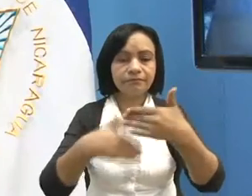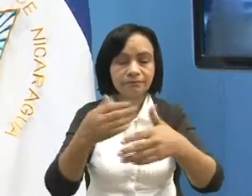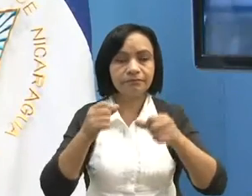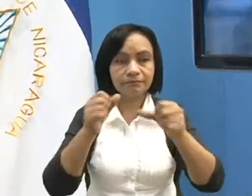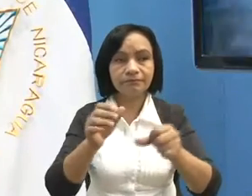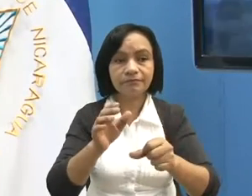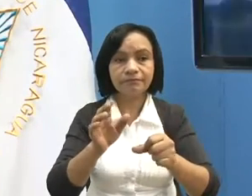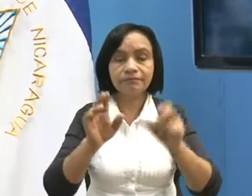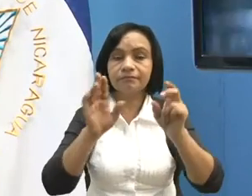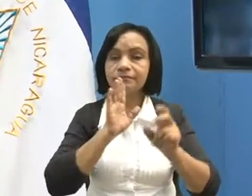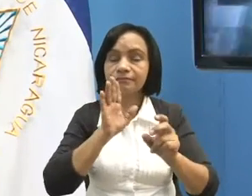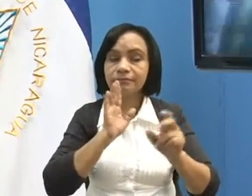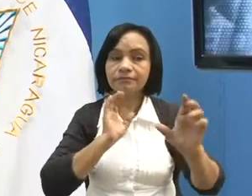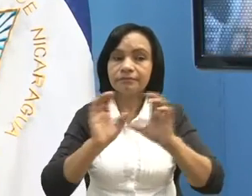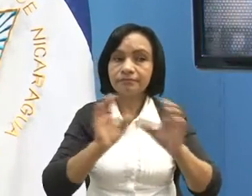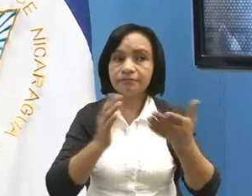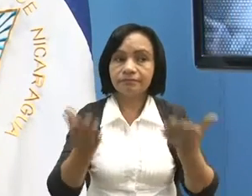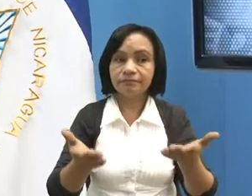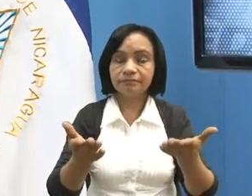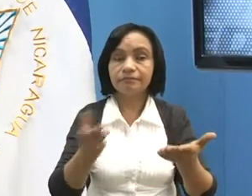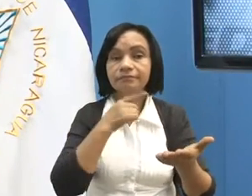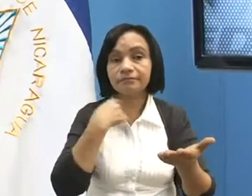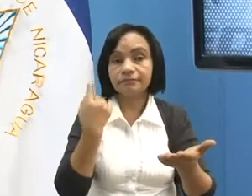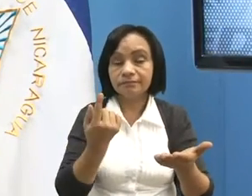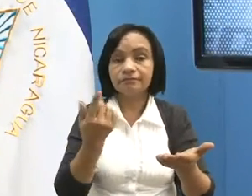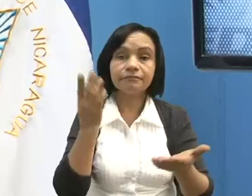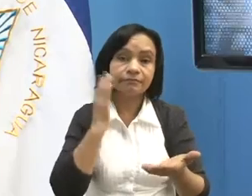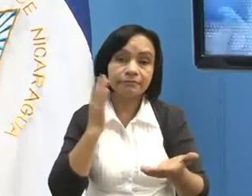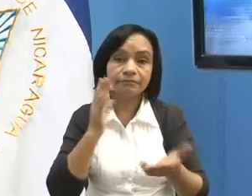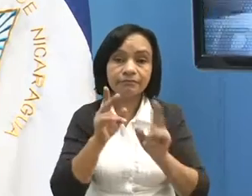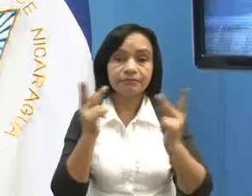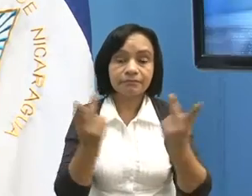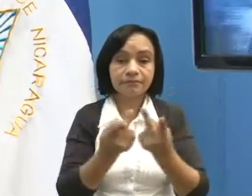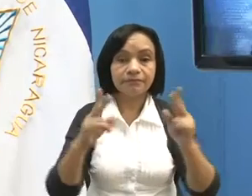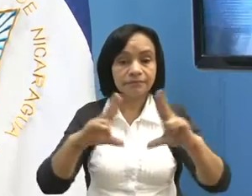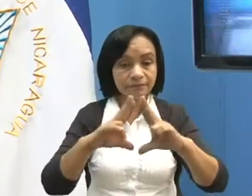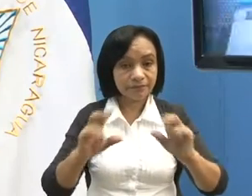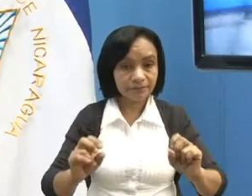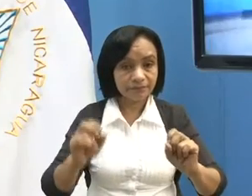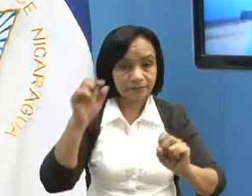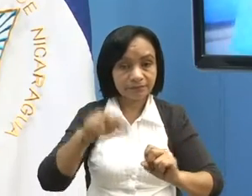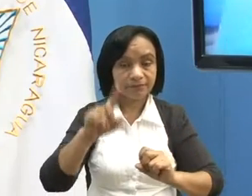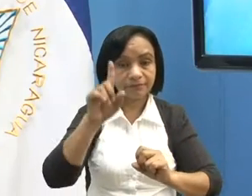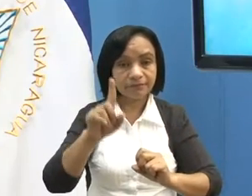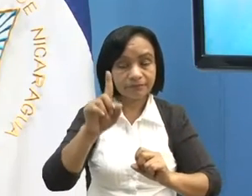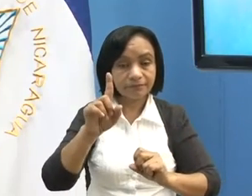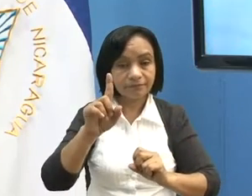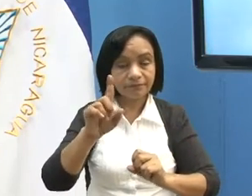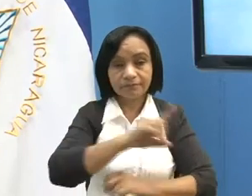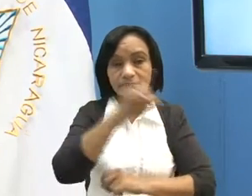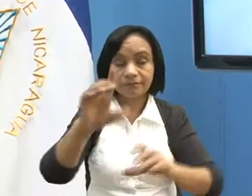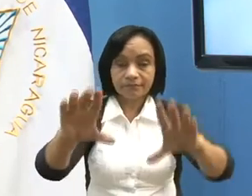volver continuamos con esta conversación que además es una realidad vivencial del pueblo nicaragüense. Hoy, primer día del